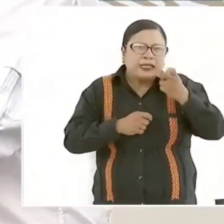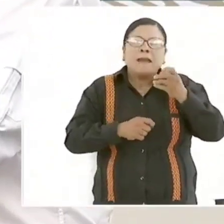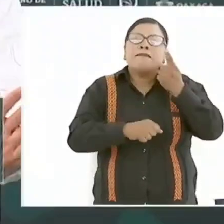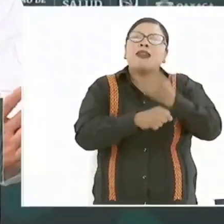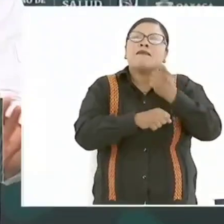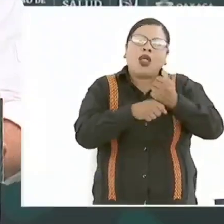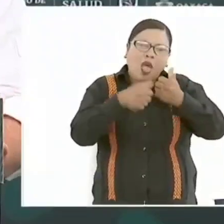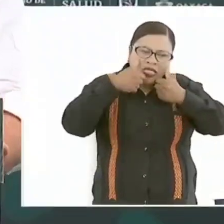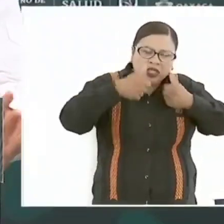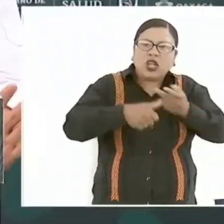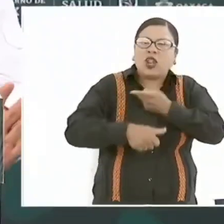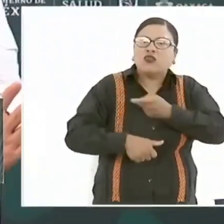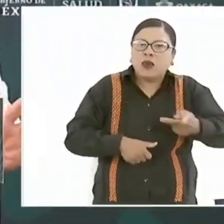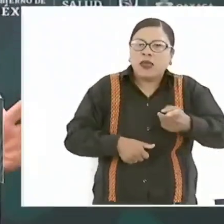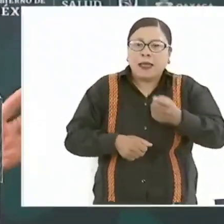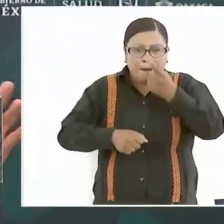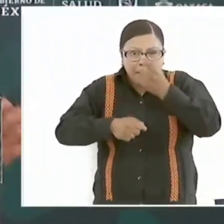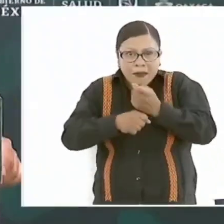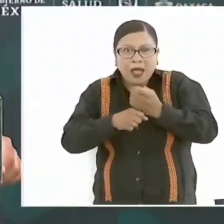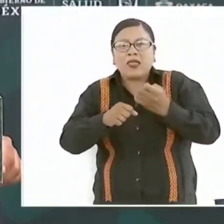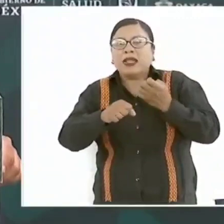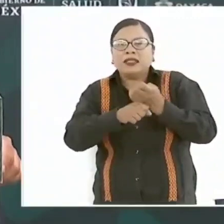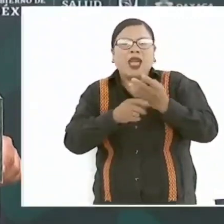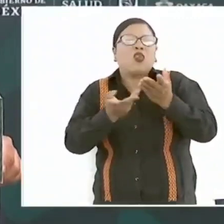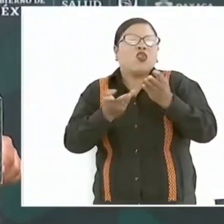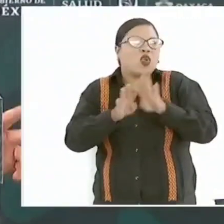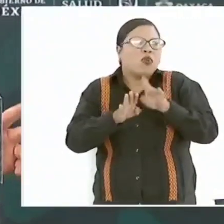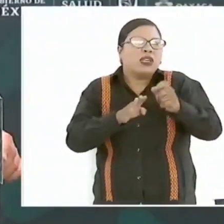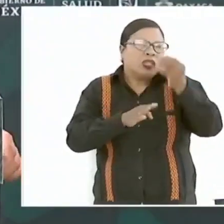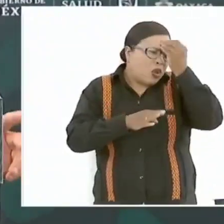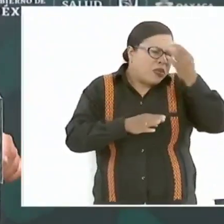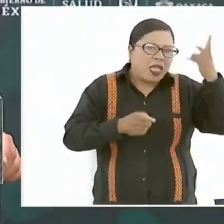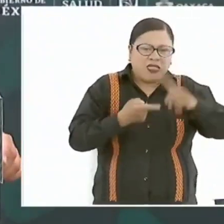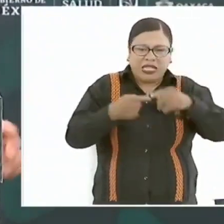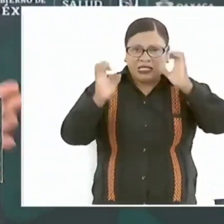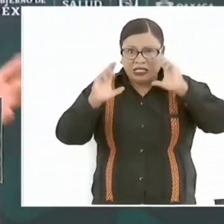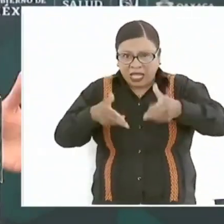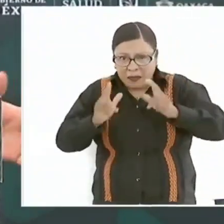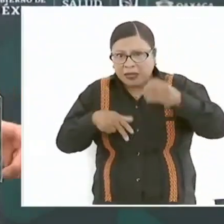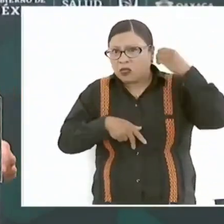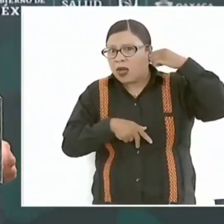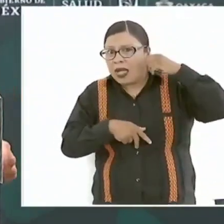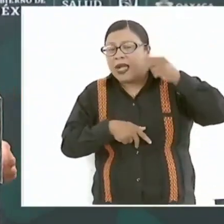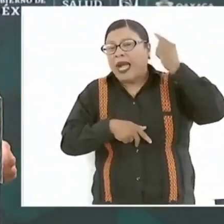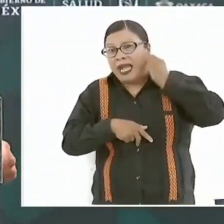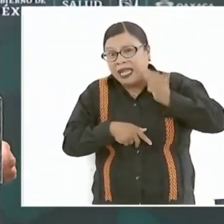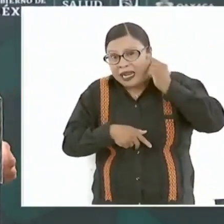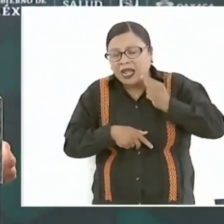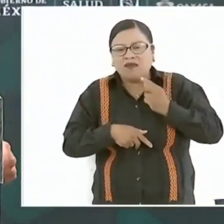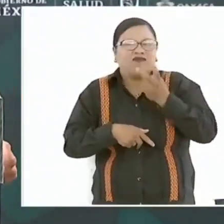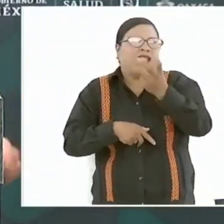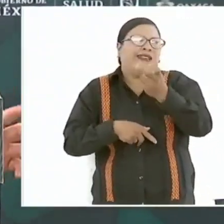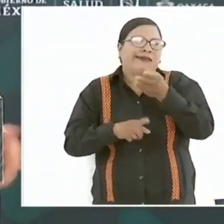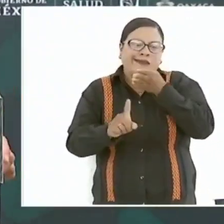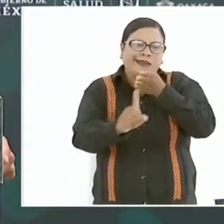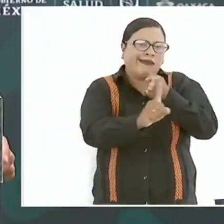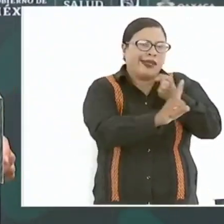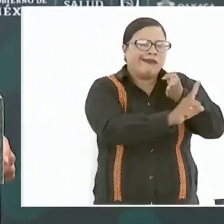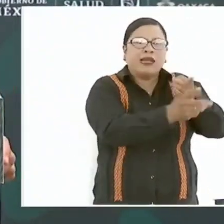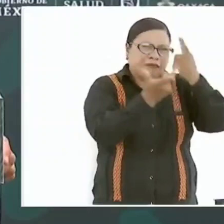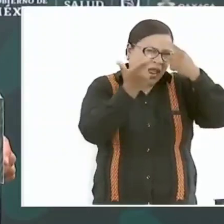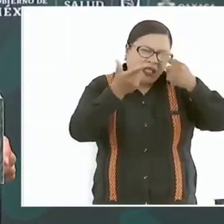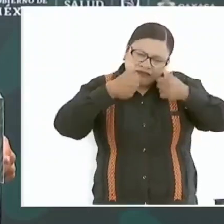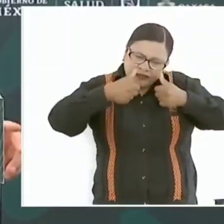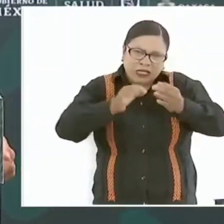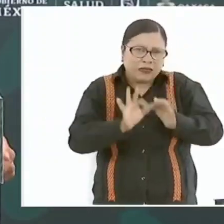los pobres, también significa primero los estados más olvidados, Chiapas, Oaxaca, Guerrero, y ahí está nuestra prioridad. Se han invertido